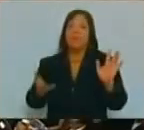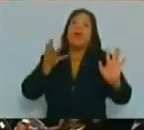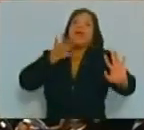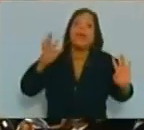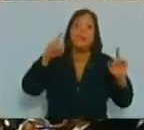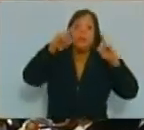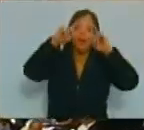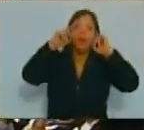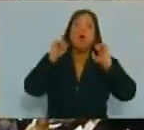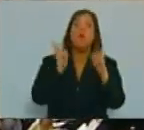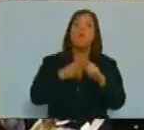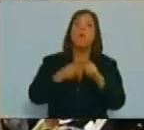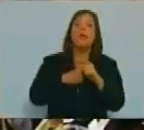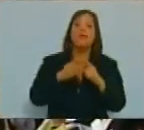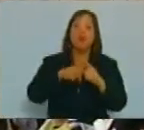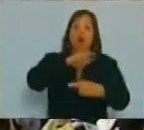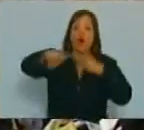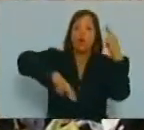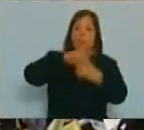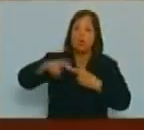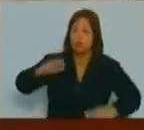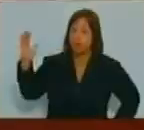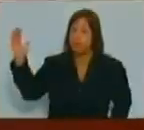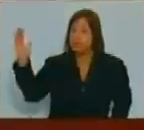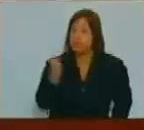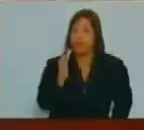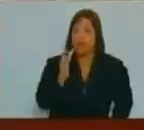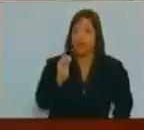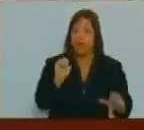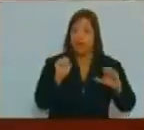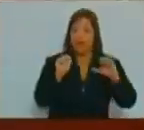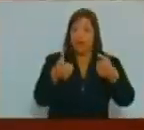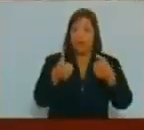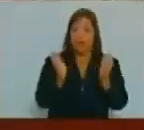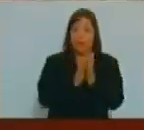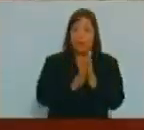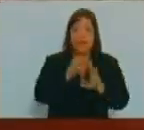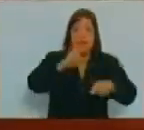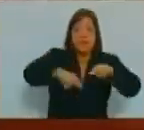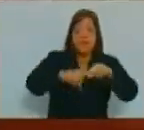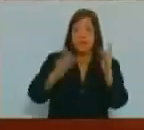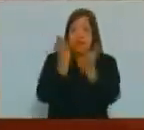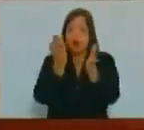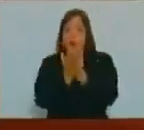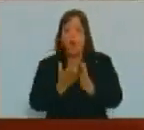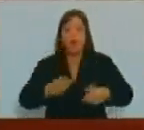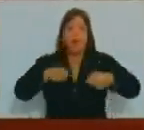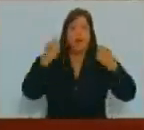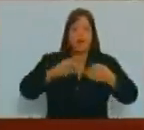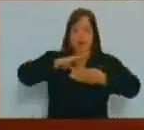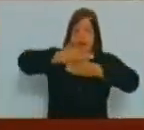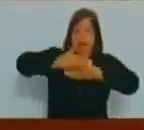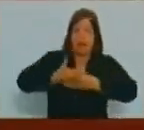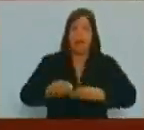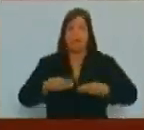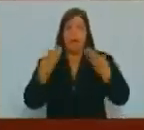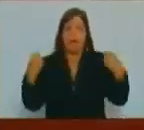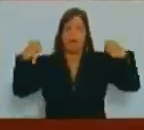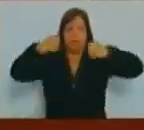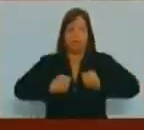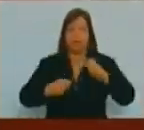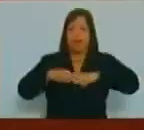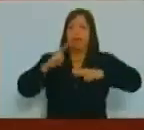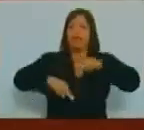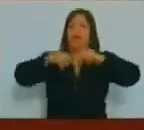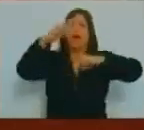en el momento cuando la revolución bolivariana comienza a llevar a los niños para la escuela a entregarles canaimitas a libia que al